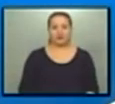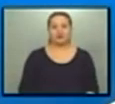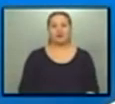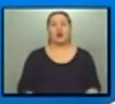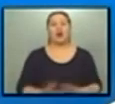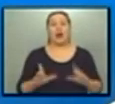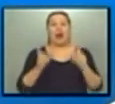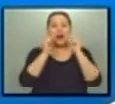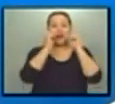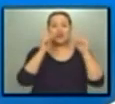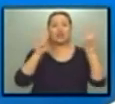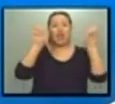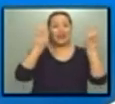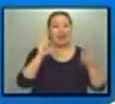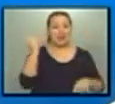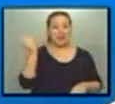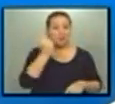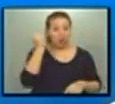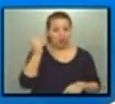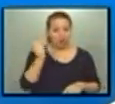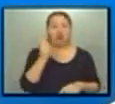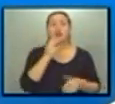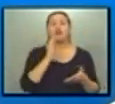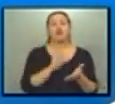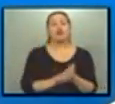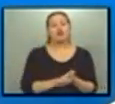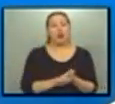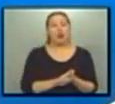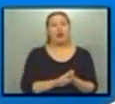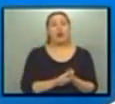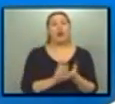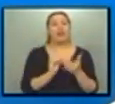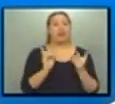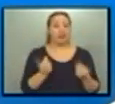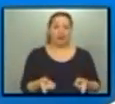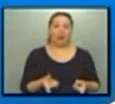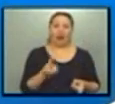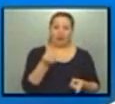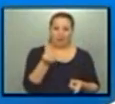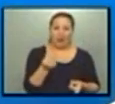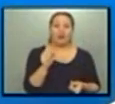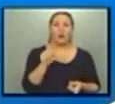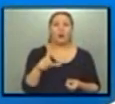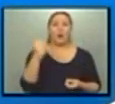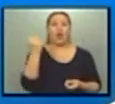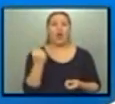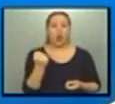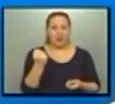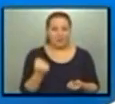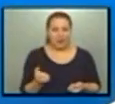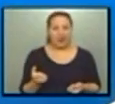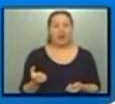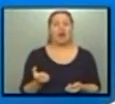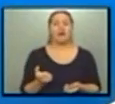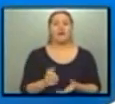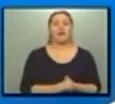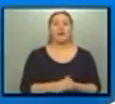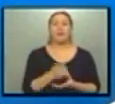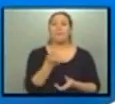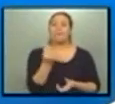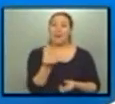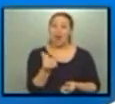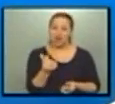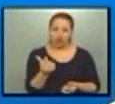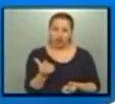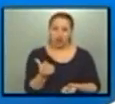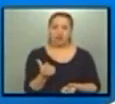Para atención, porque este es un tema que te importa mucho. Tiene que ver también con tu bolsillo, con tu economía y con los precios. Y